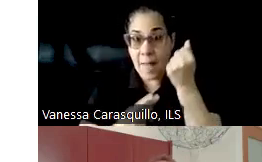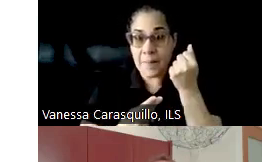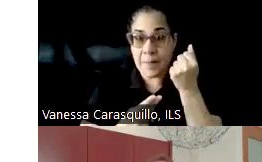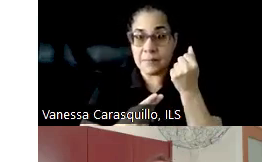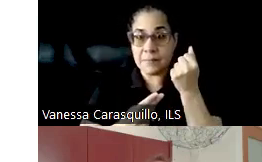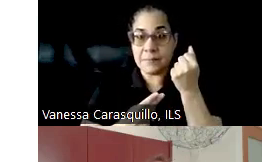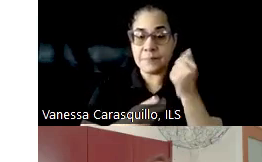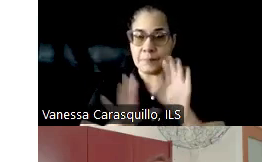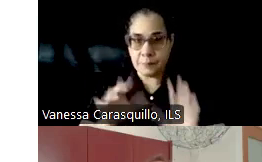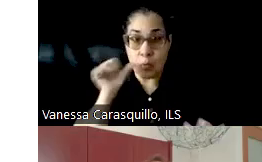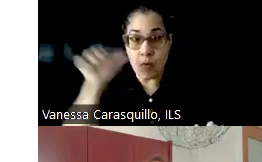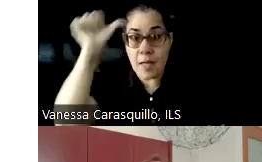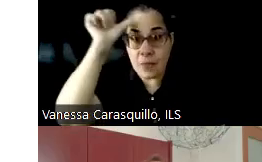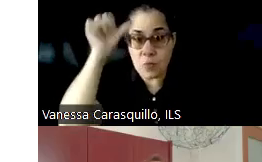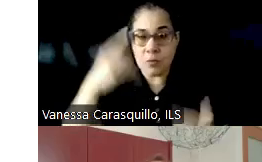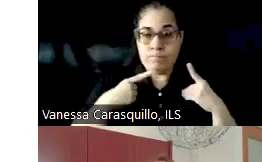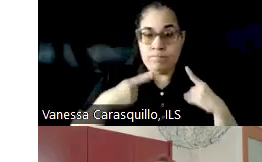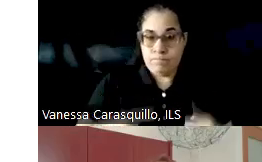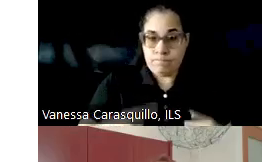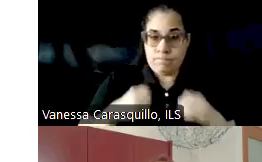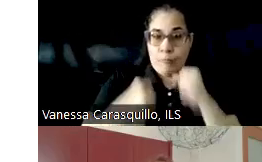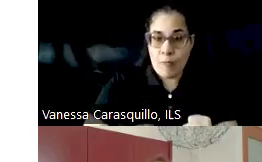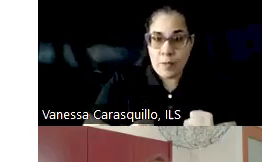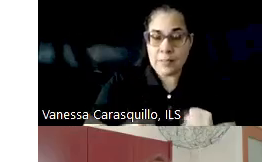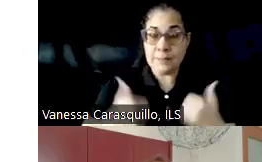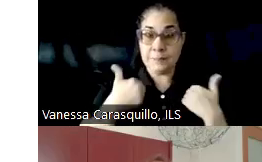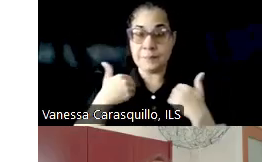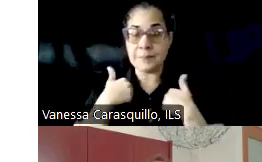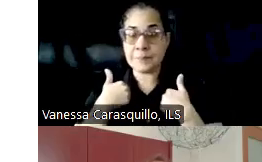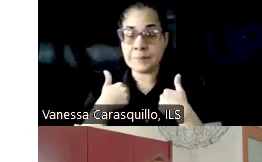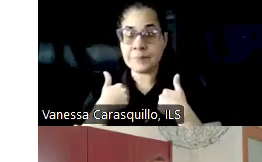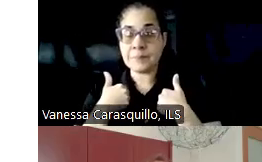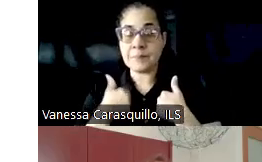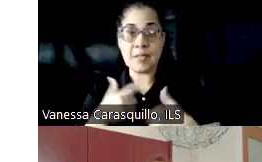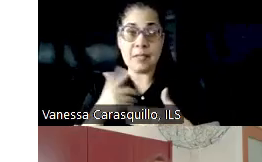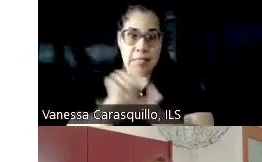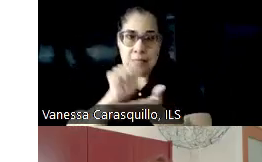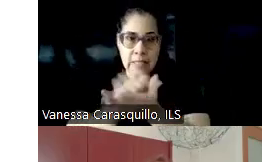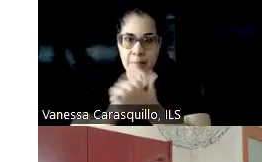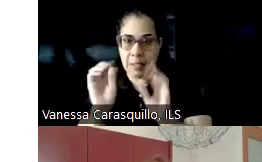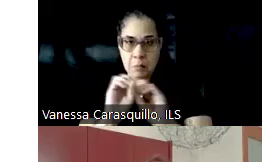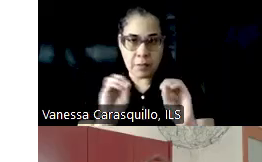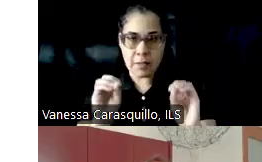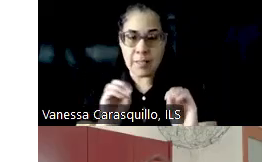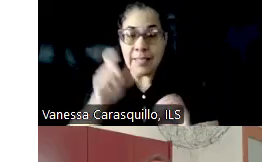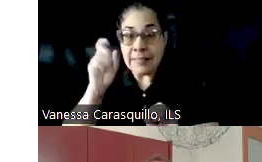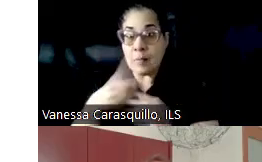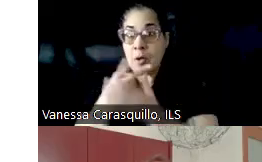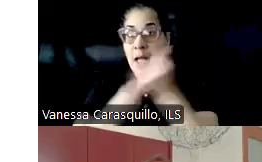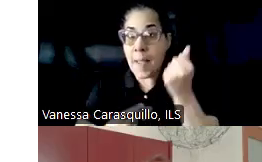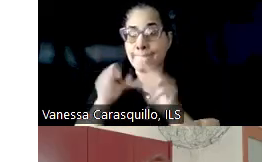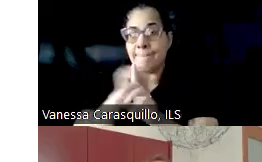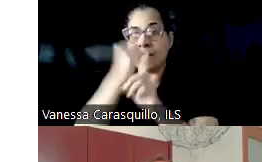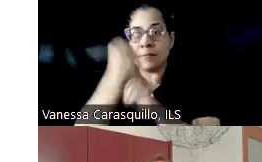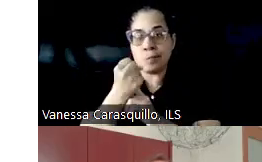un adulto con una depresión mayor que tiene un historial de déficit de atención sin ser tratado, debemos tratar las dos condiciones para